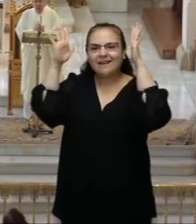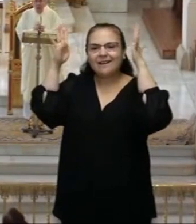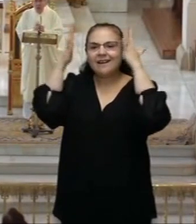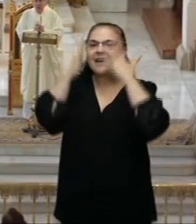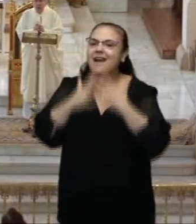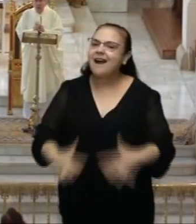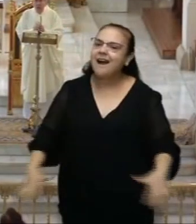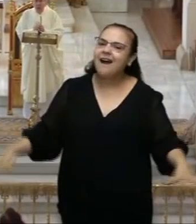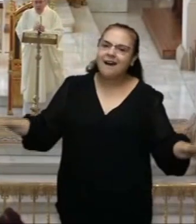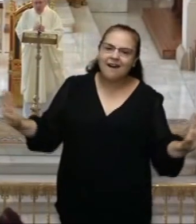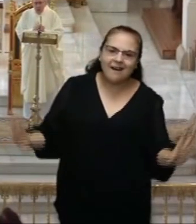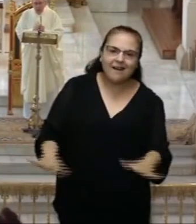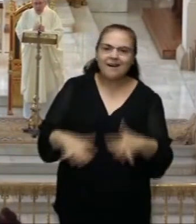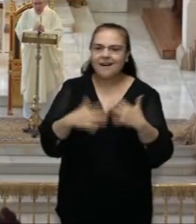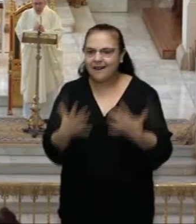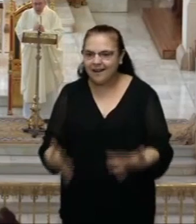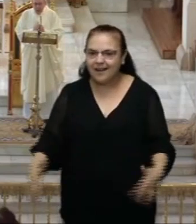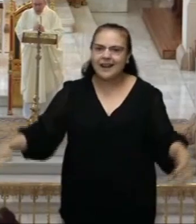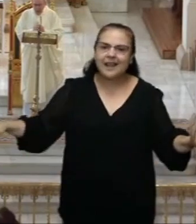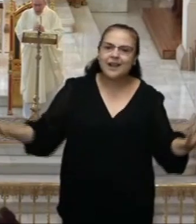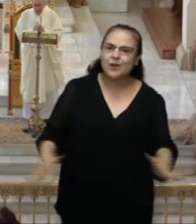Aleluya,